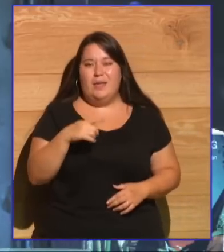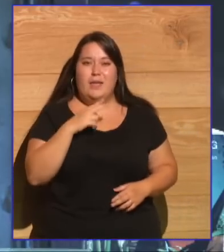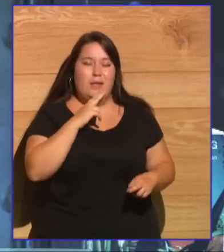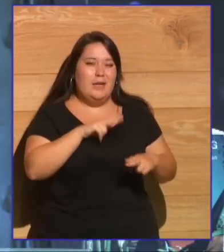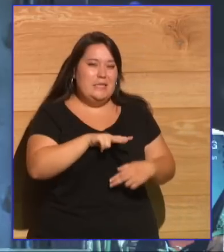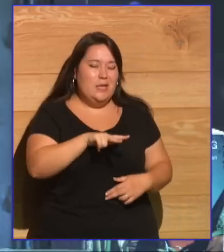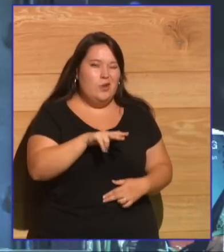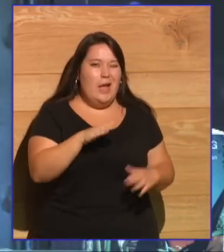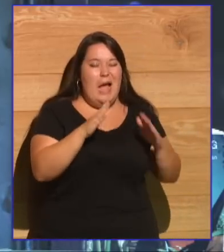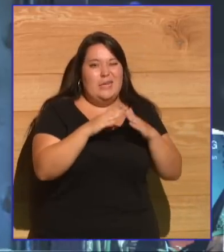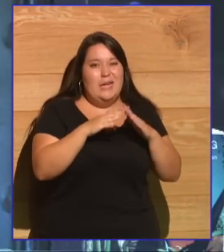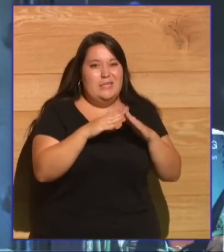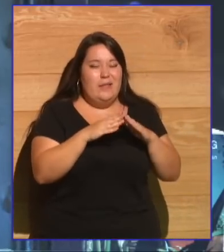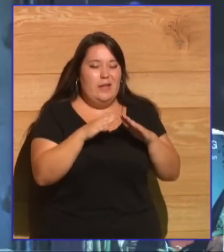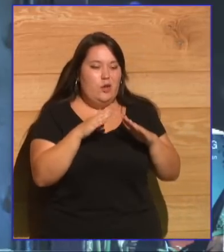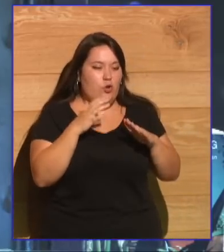casa de los horrores en